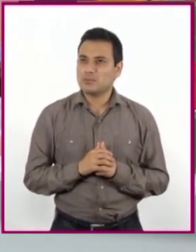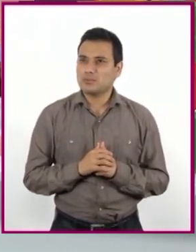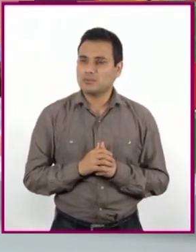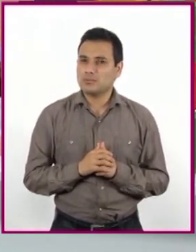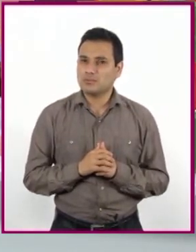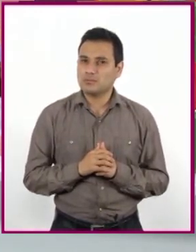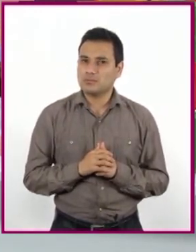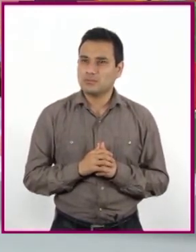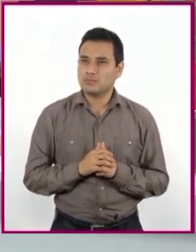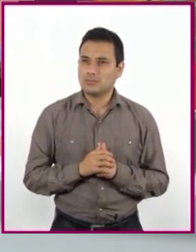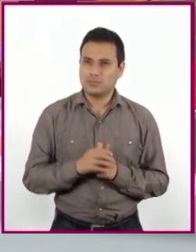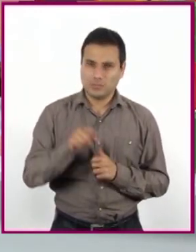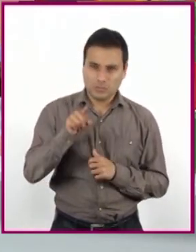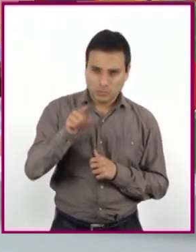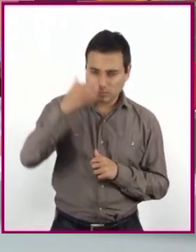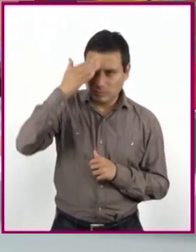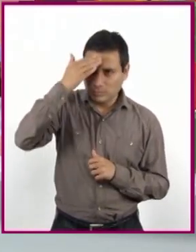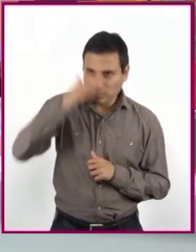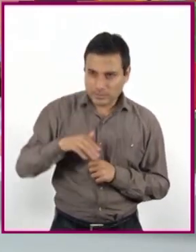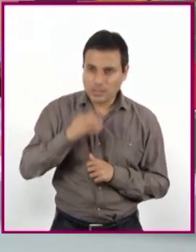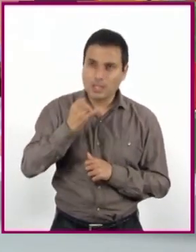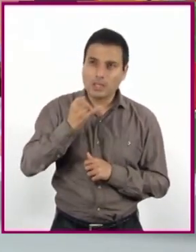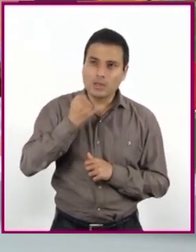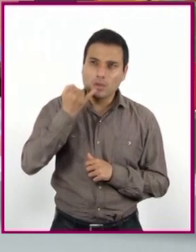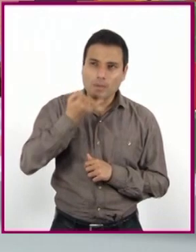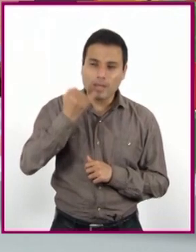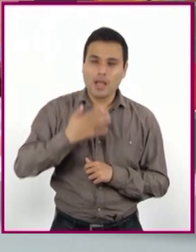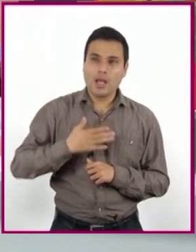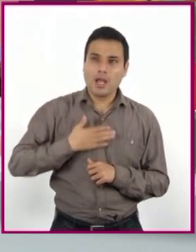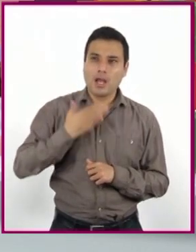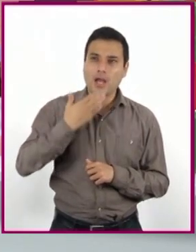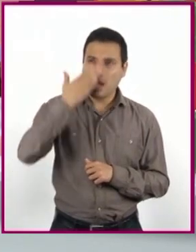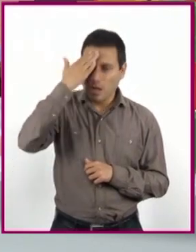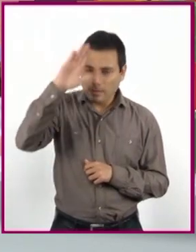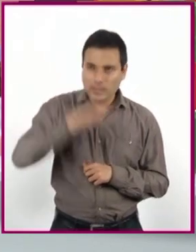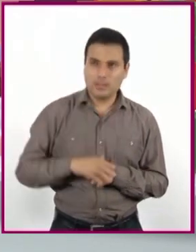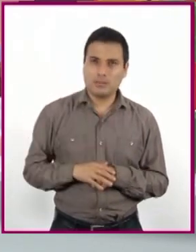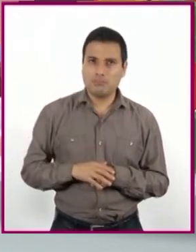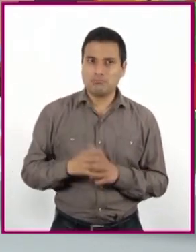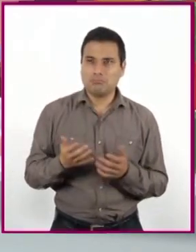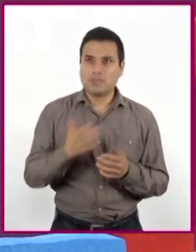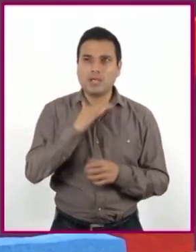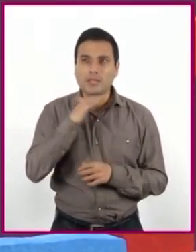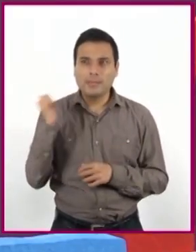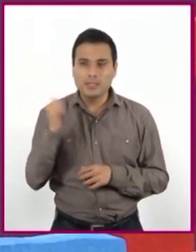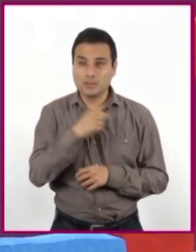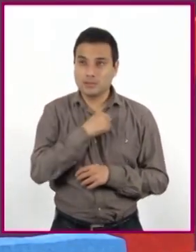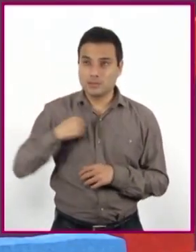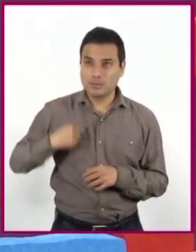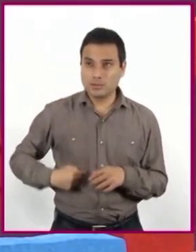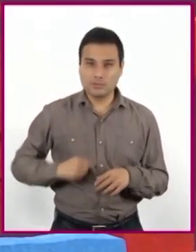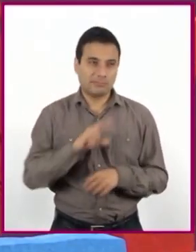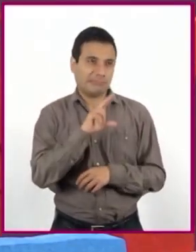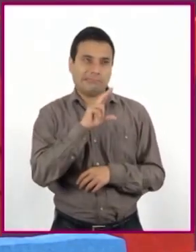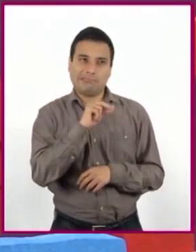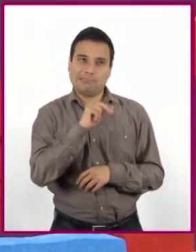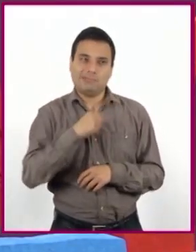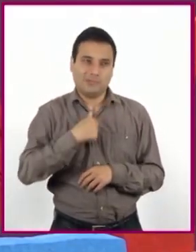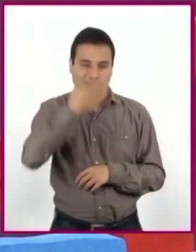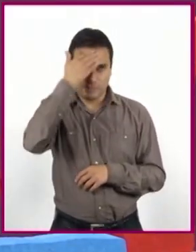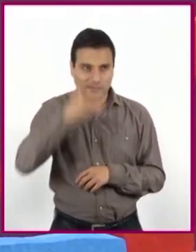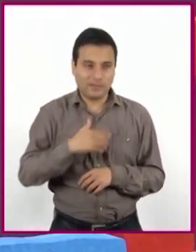¿Hablarás árabe, alemán o chino? Pues nada más inglés, pero veamos qué podemos